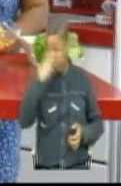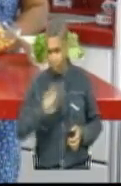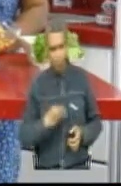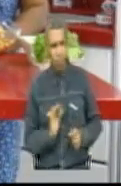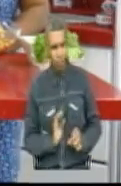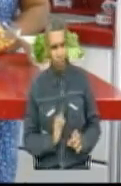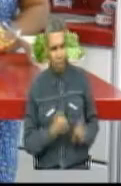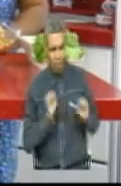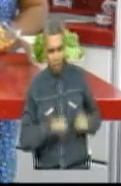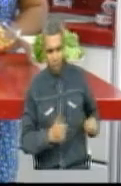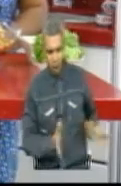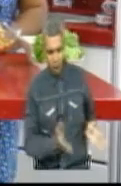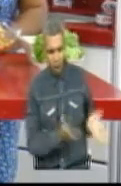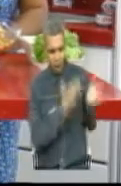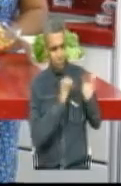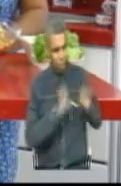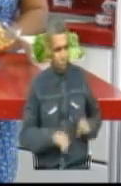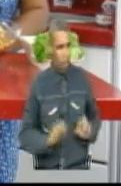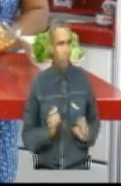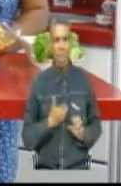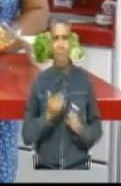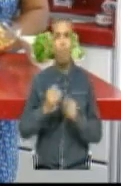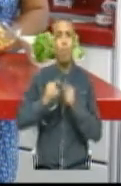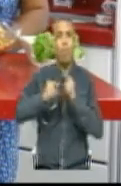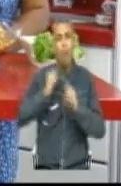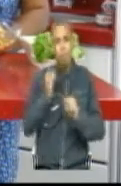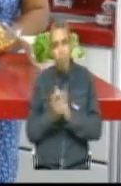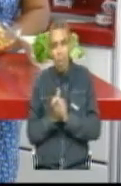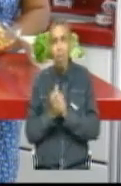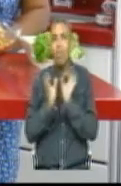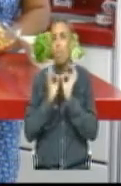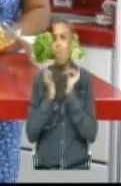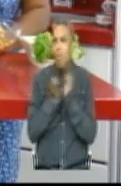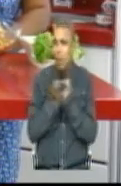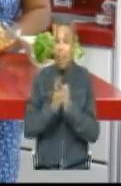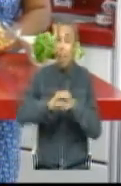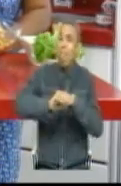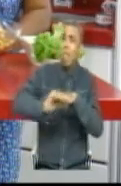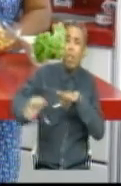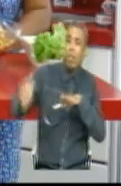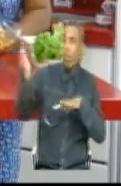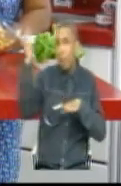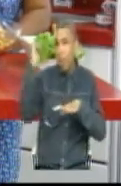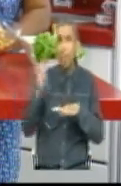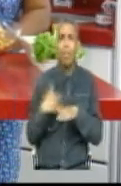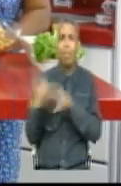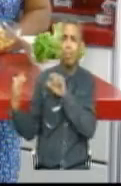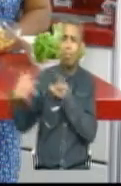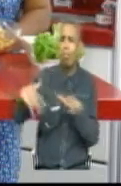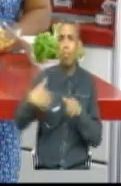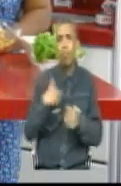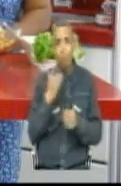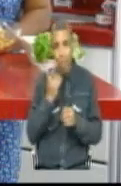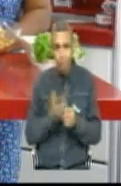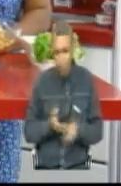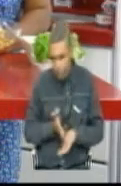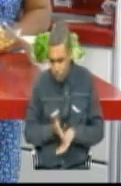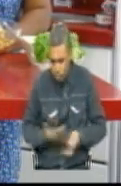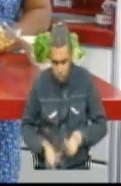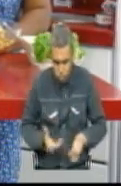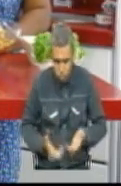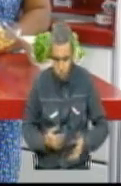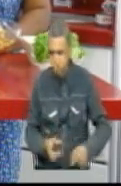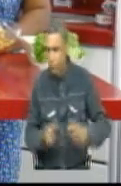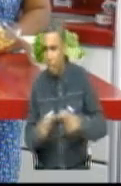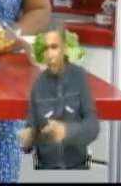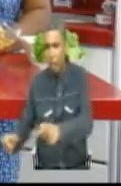familiares hacerles algo rico algo diferente tu mesa leitat o cual queréis hay quien no es una ensaladita todos lo hacemos pero es cuando